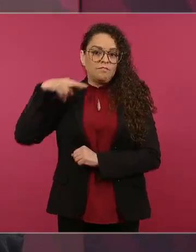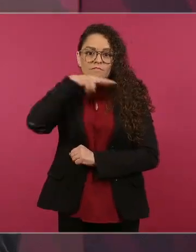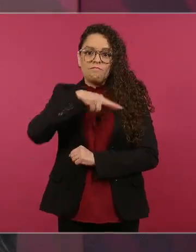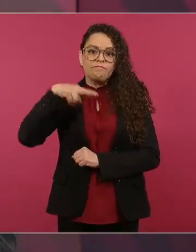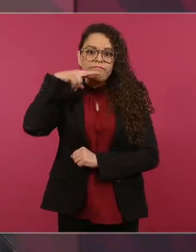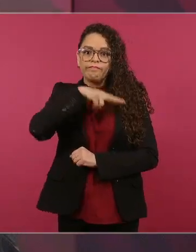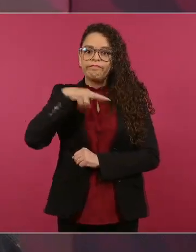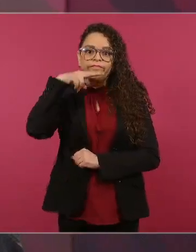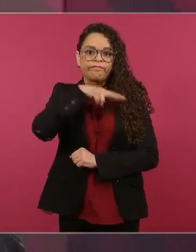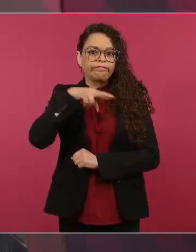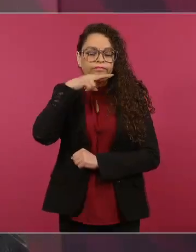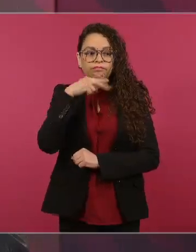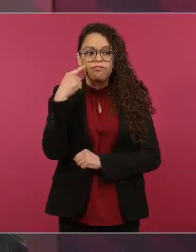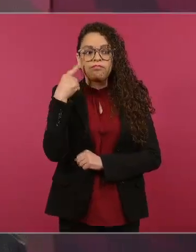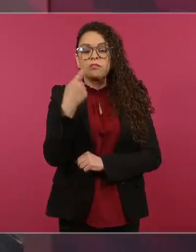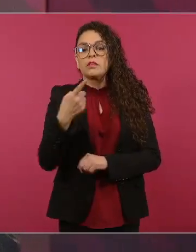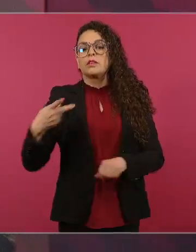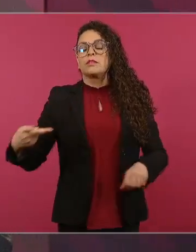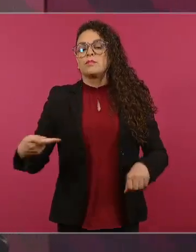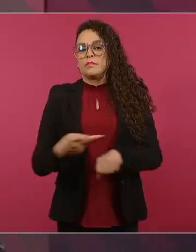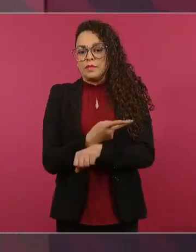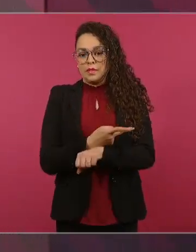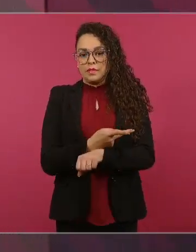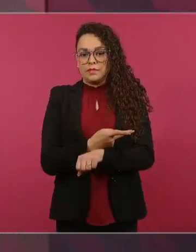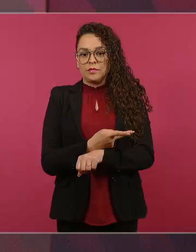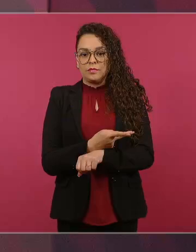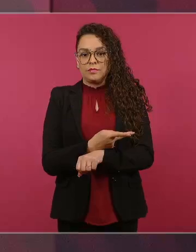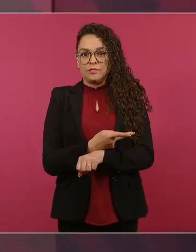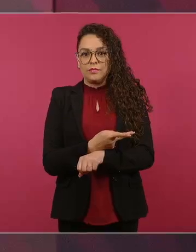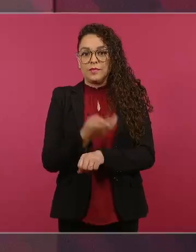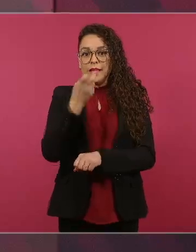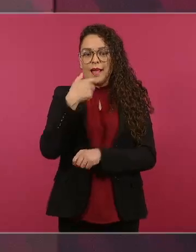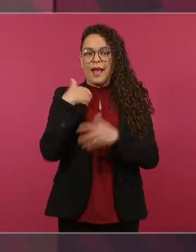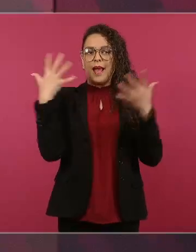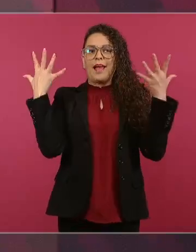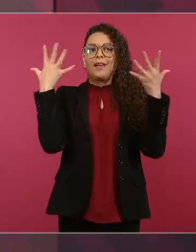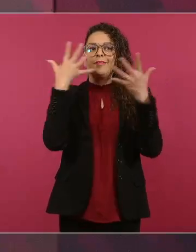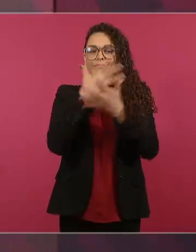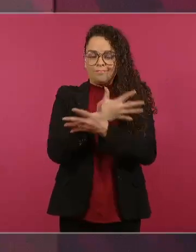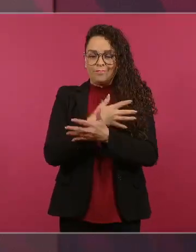Ahí supe que no estaba informado